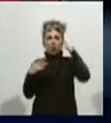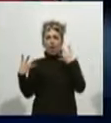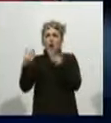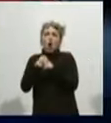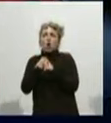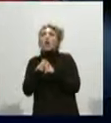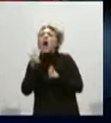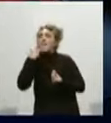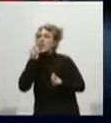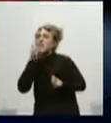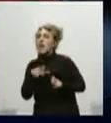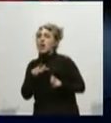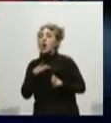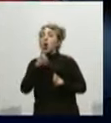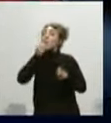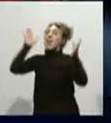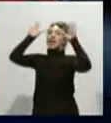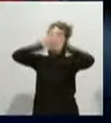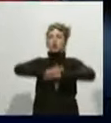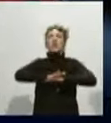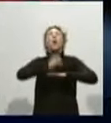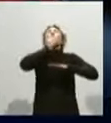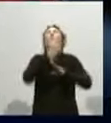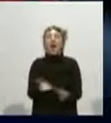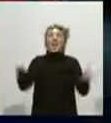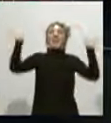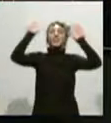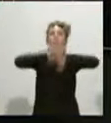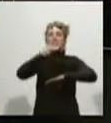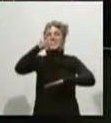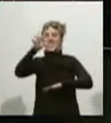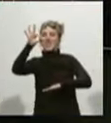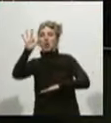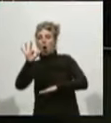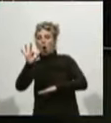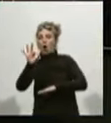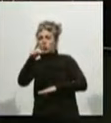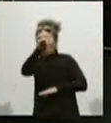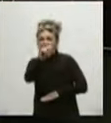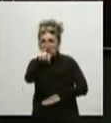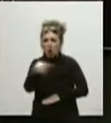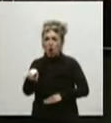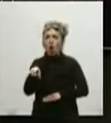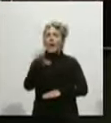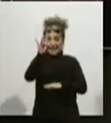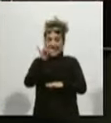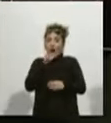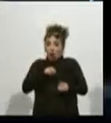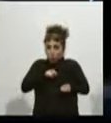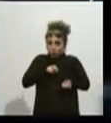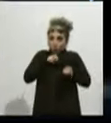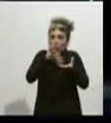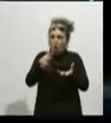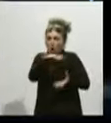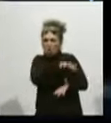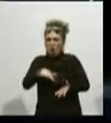buenas noches. Muy buenas noches, Kiko. ¿Estás o no estás? Sí, sí, ahora te cuento. ¿Pero dónde? Es